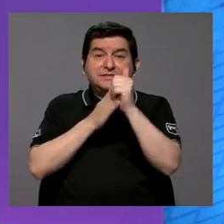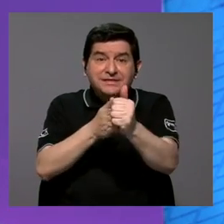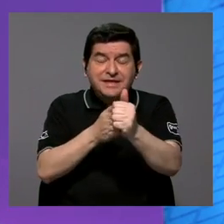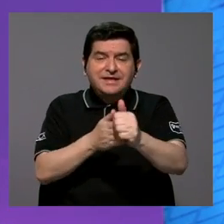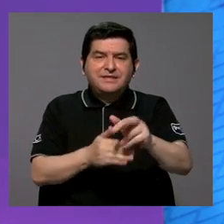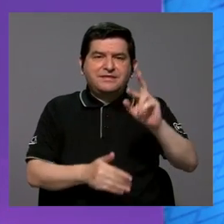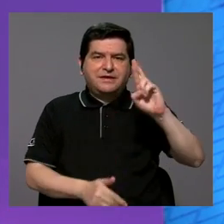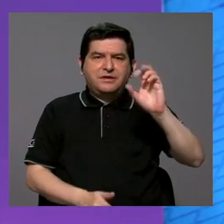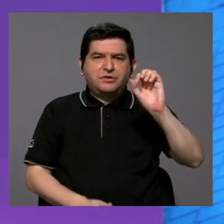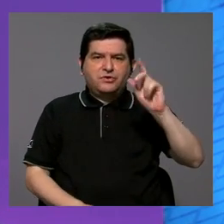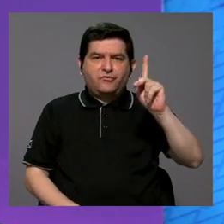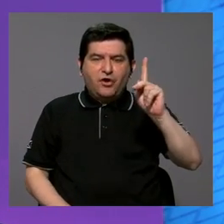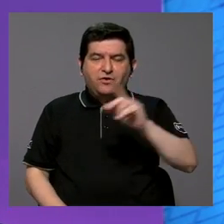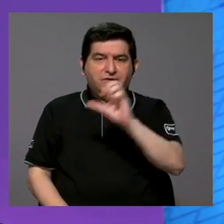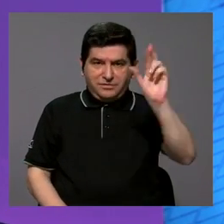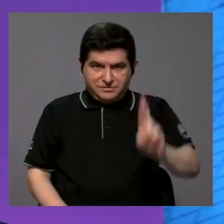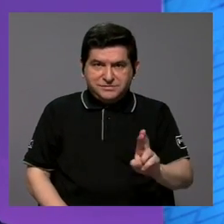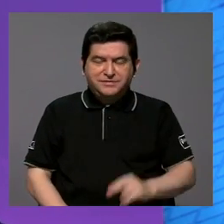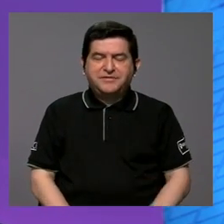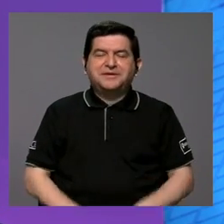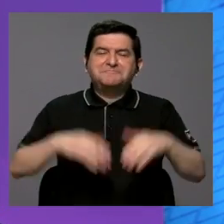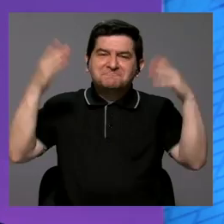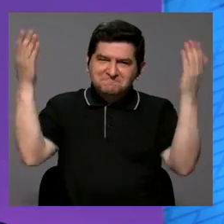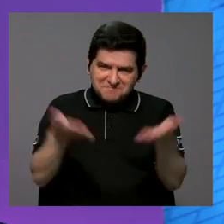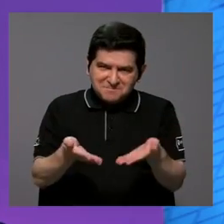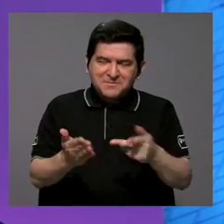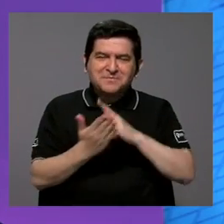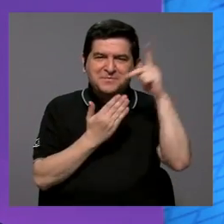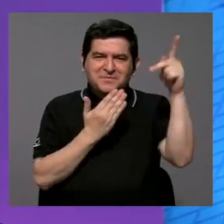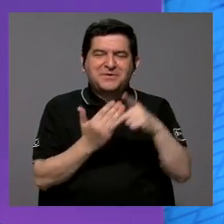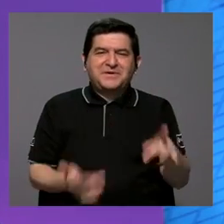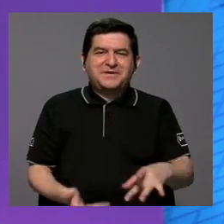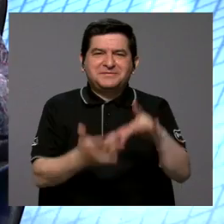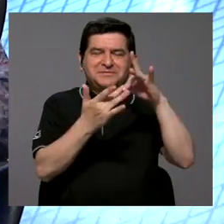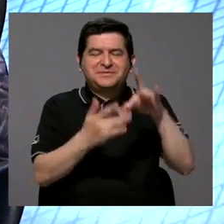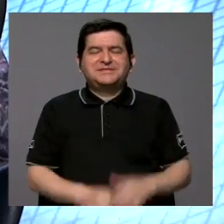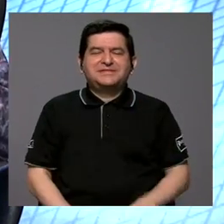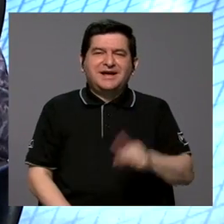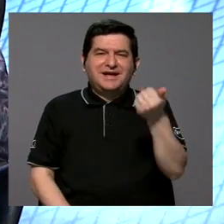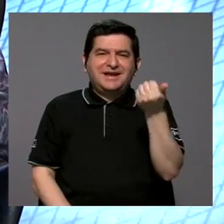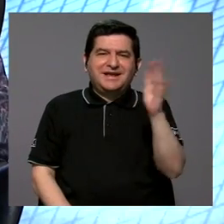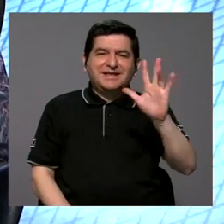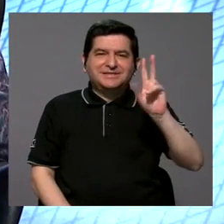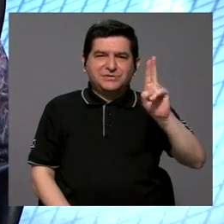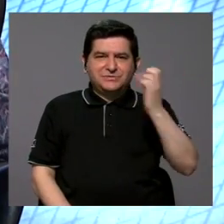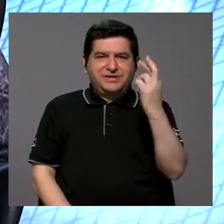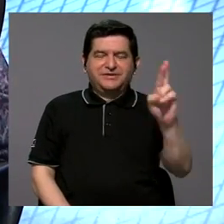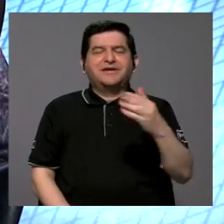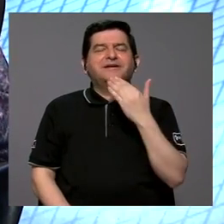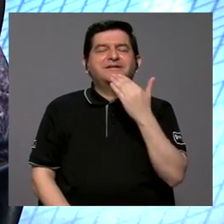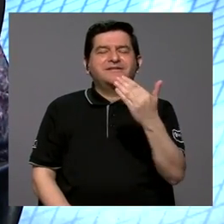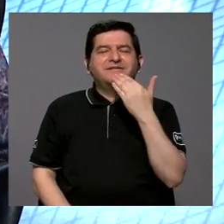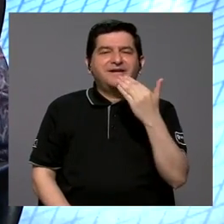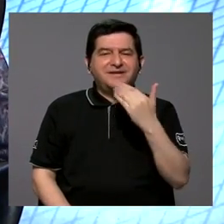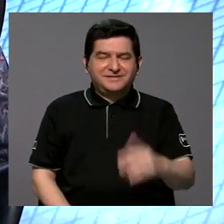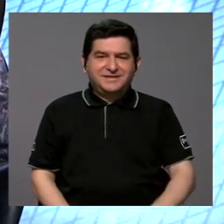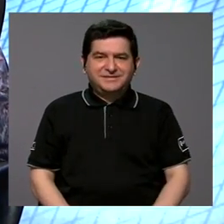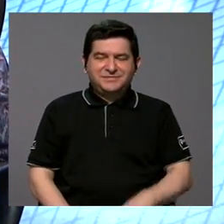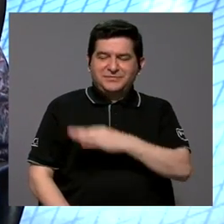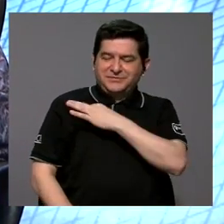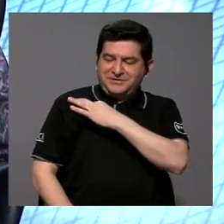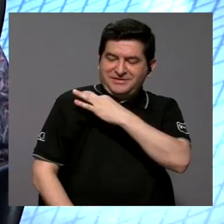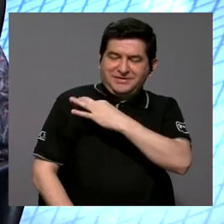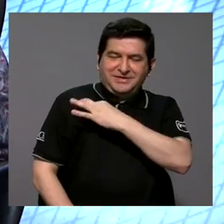del rock costarricense. Luis, bienvenido a Especiales 15 UCR. Muchísimas gracias, Guillermo, por tenerme aquí,